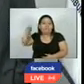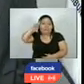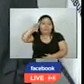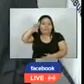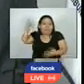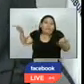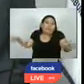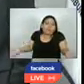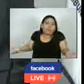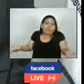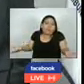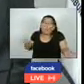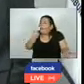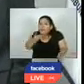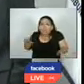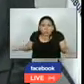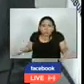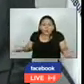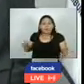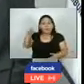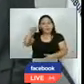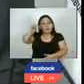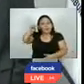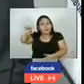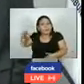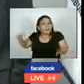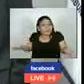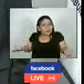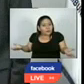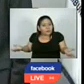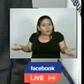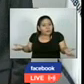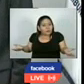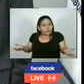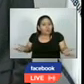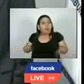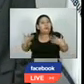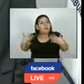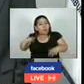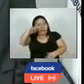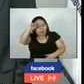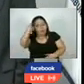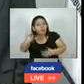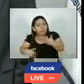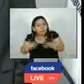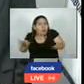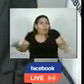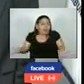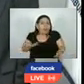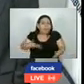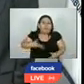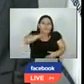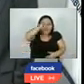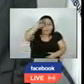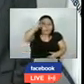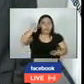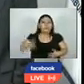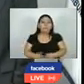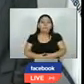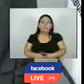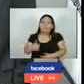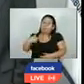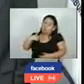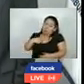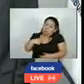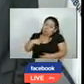que, pues, ¿qué le pasa al tribunal? ¿Verdad? Es que, ¿por qué no hacemos lo que debemos de hacer si para eso estamos?